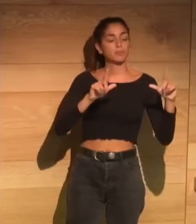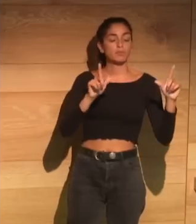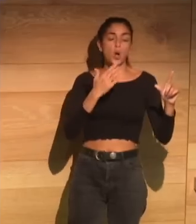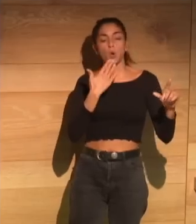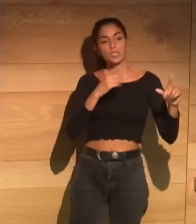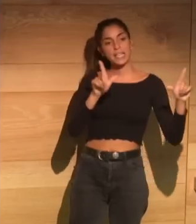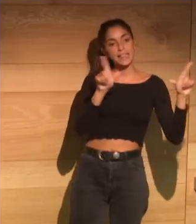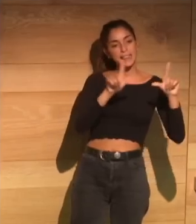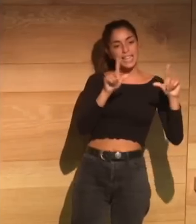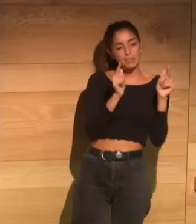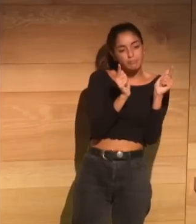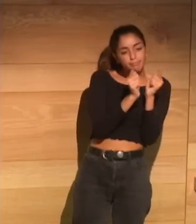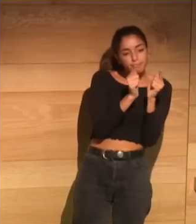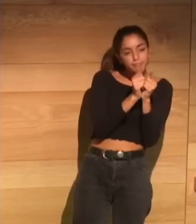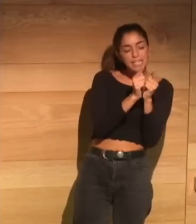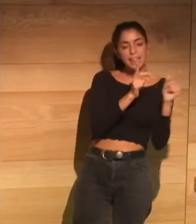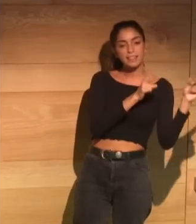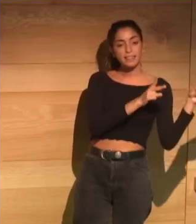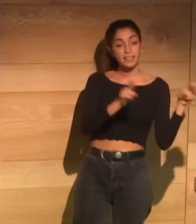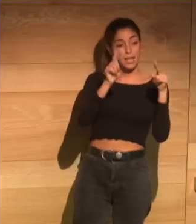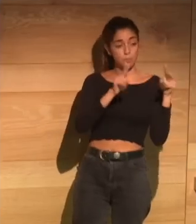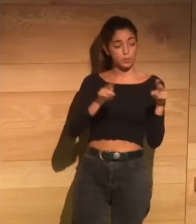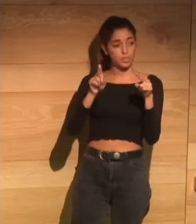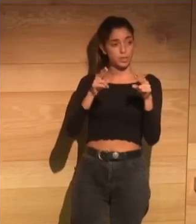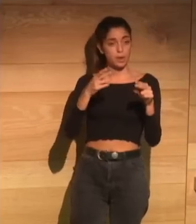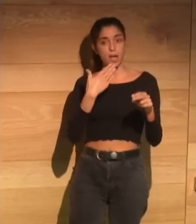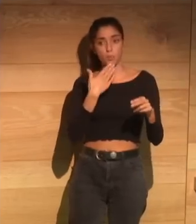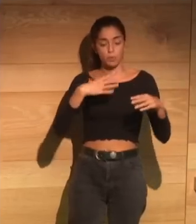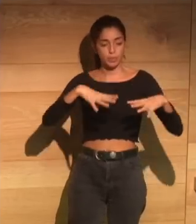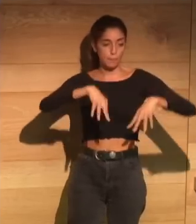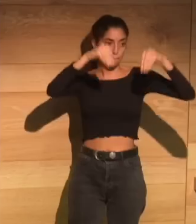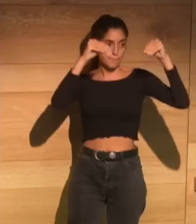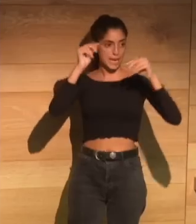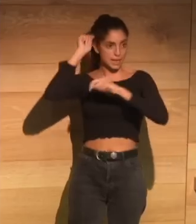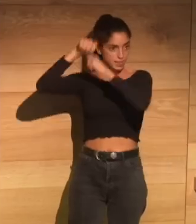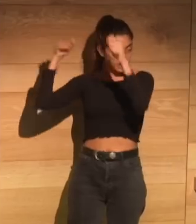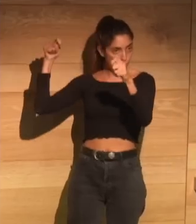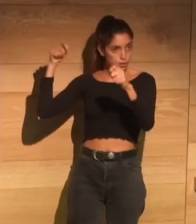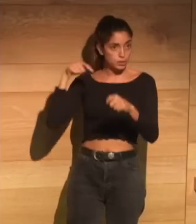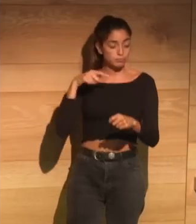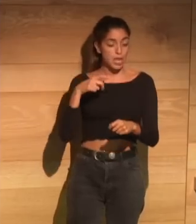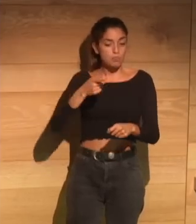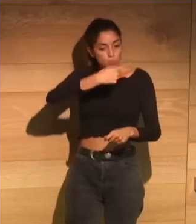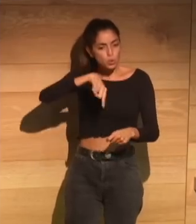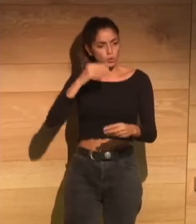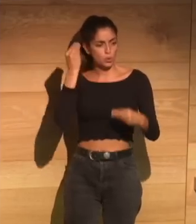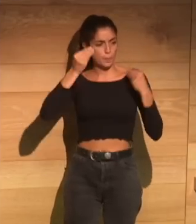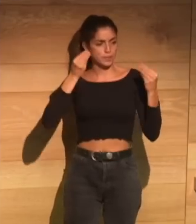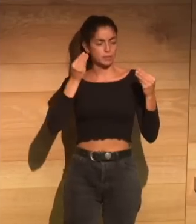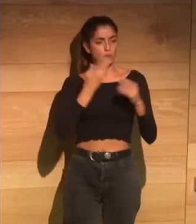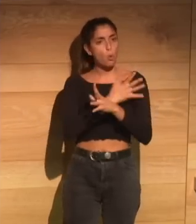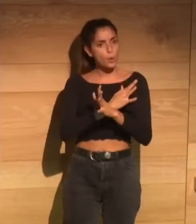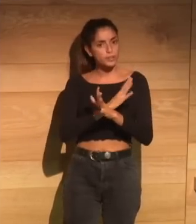Una tele chiquitita y salía una diapositiva de del Pilar, etcétera. Todas esas cosas que para nosotros hoy son juguetes eran